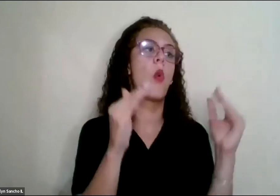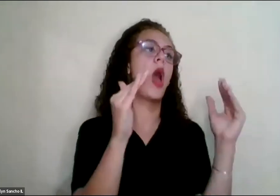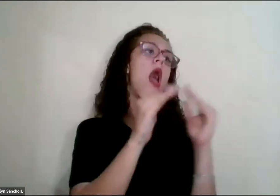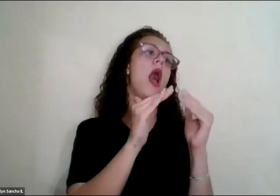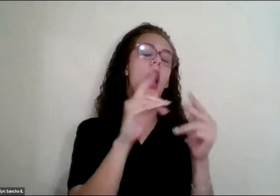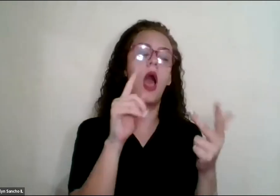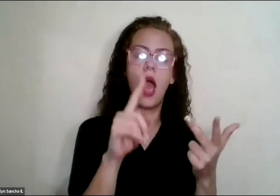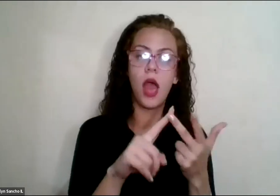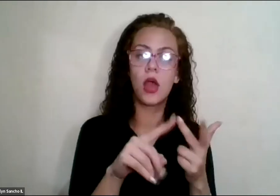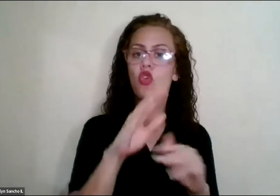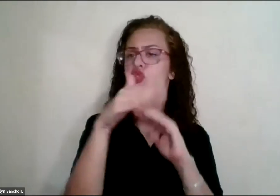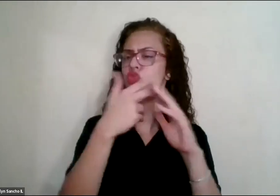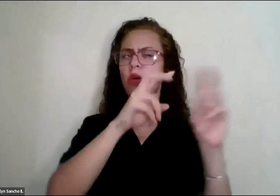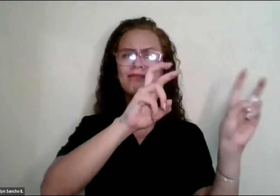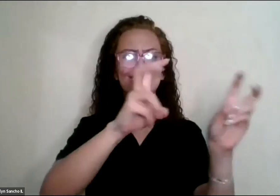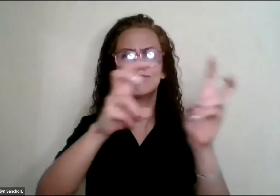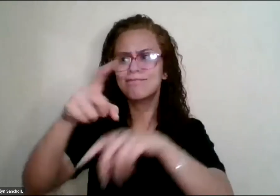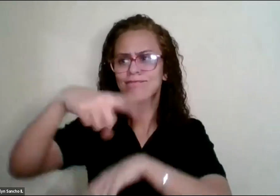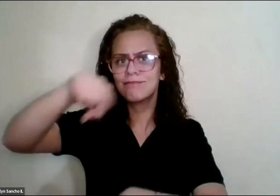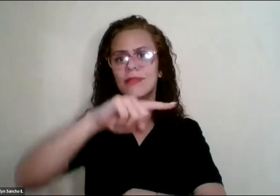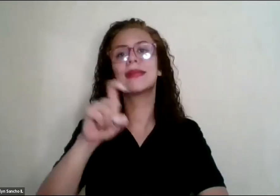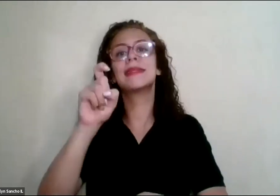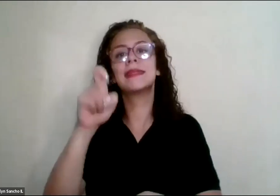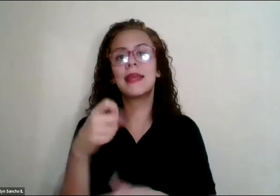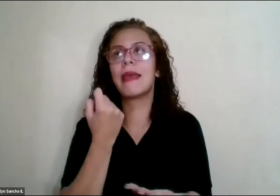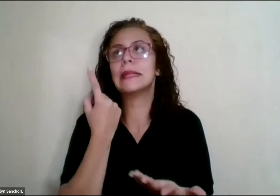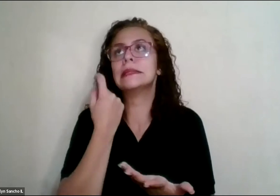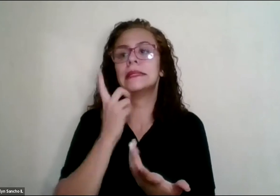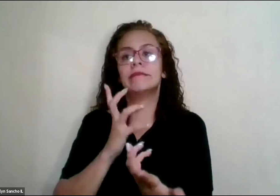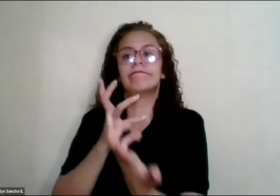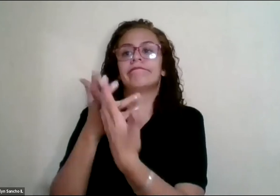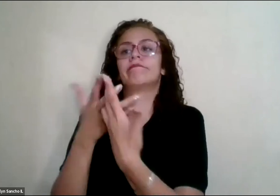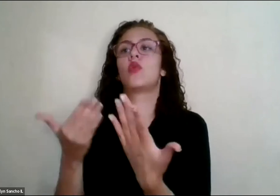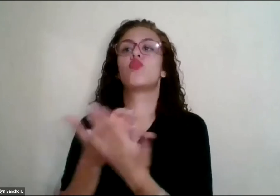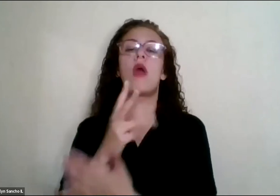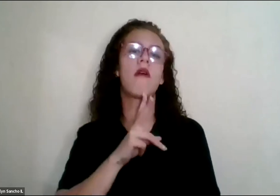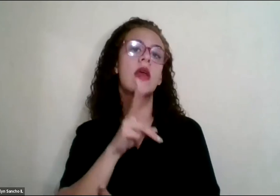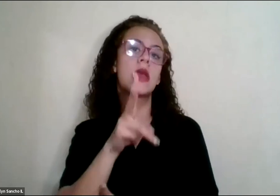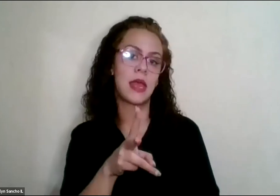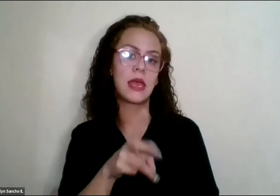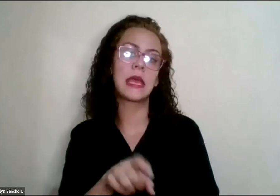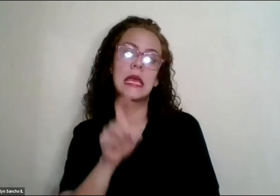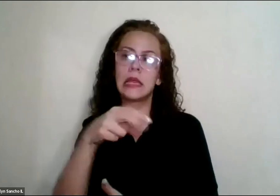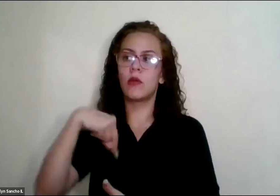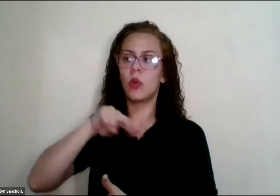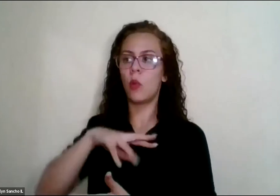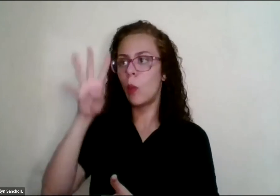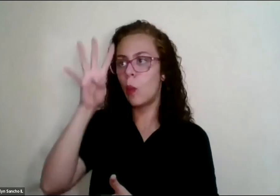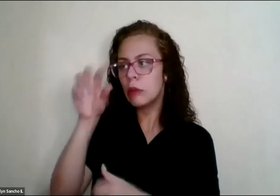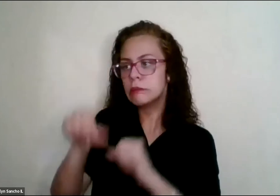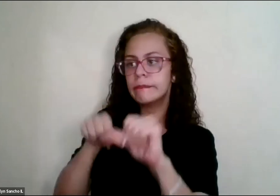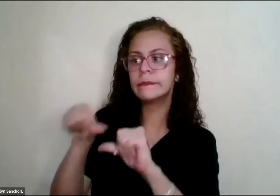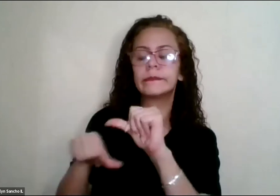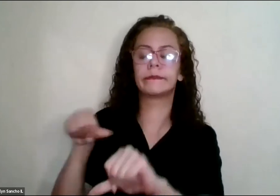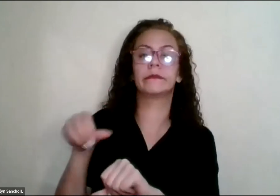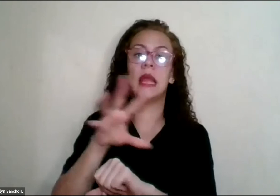hogares y todos los contextos han tenido que comprender esta nueva realidad y se han tenido que reinventar y han